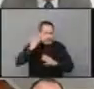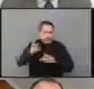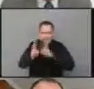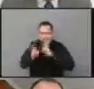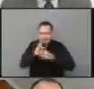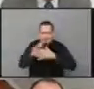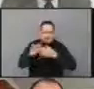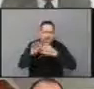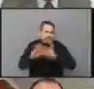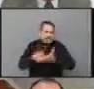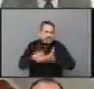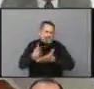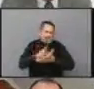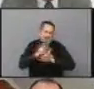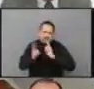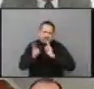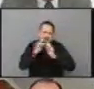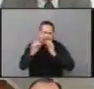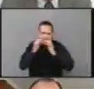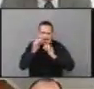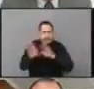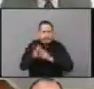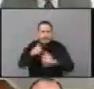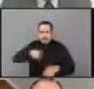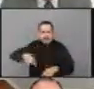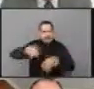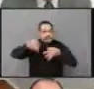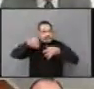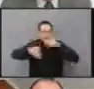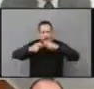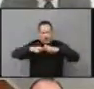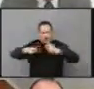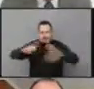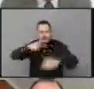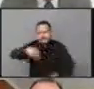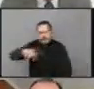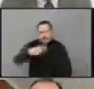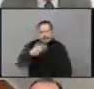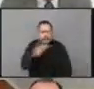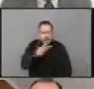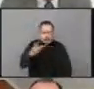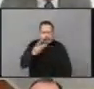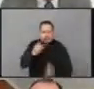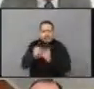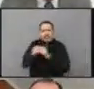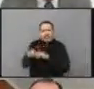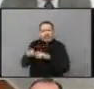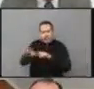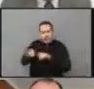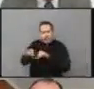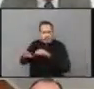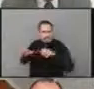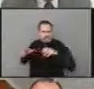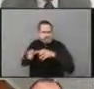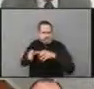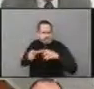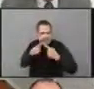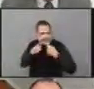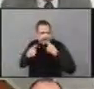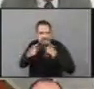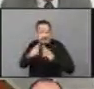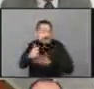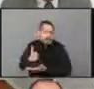tenido muchas pláticas, las magistraturas y por supuesto nuestros equipos de trabajo, que quienes son